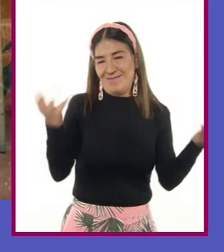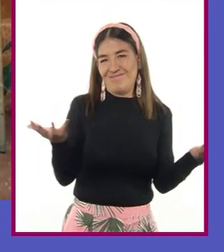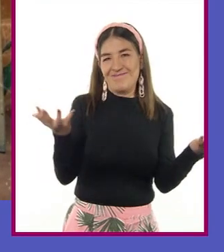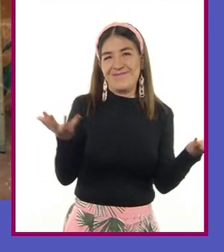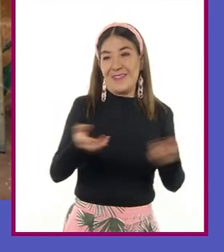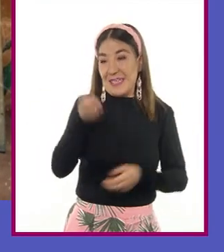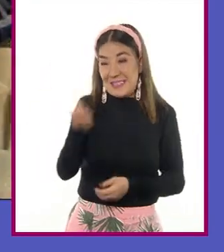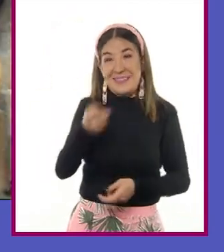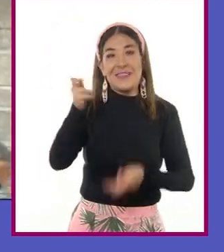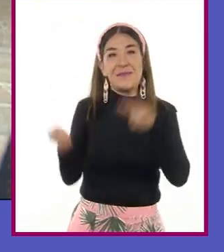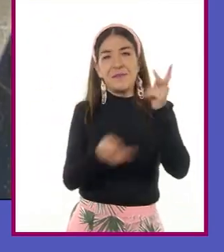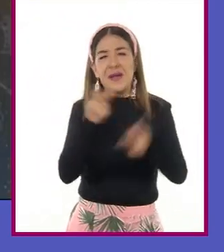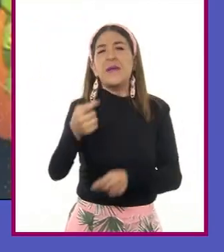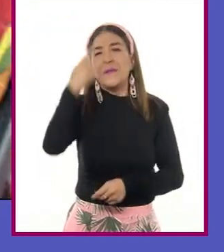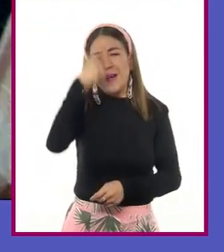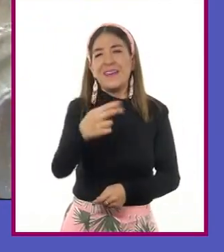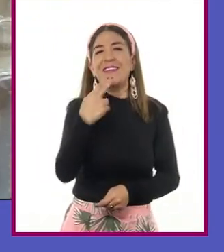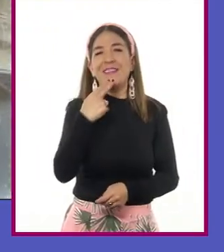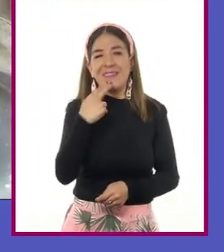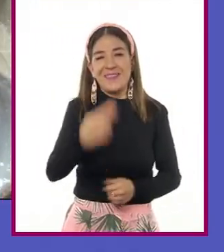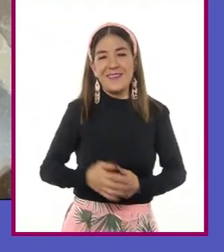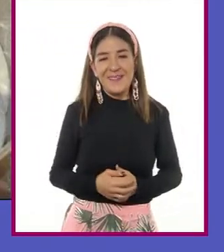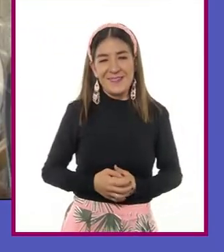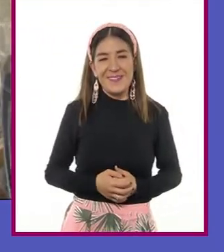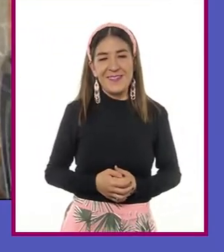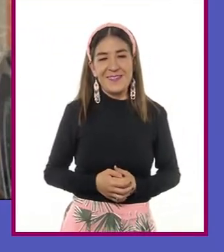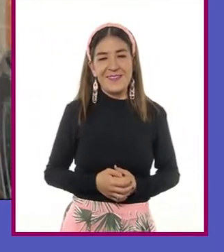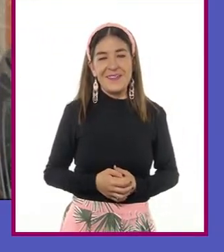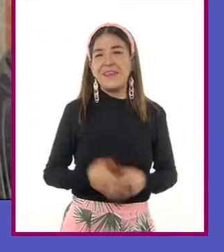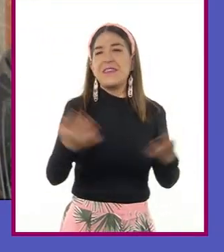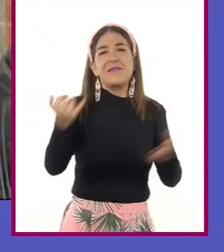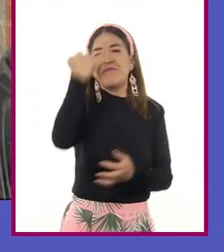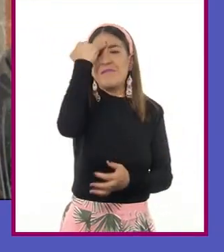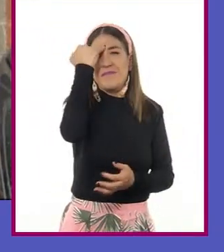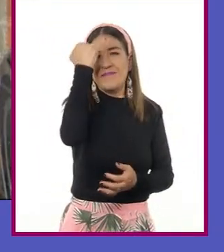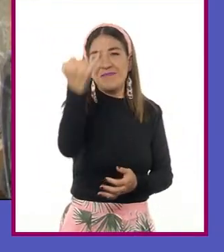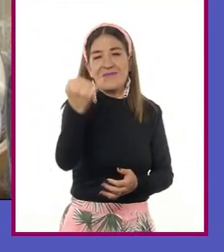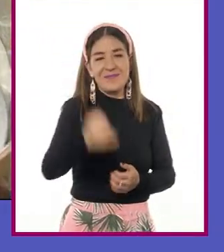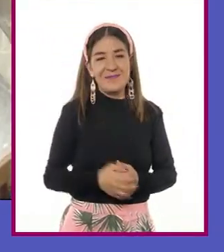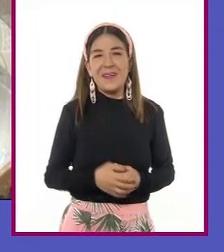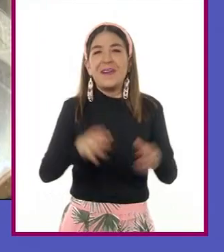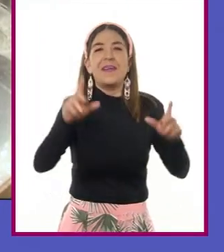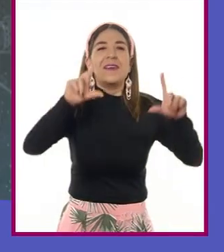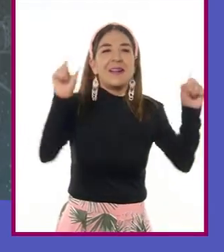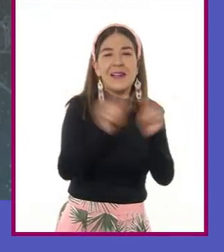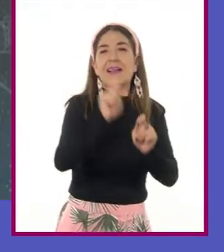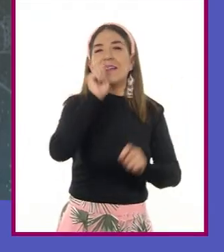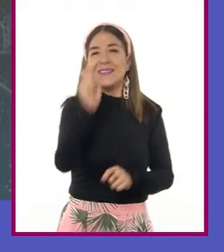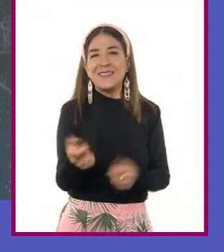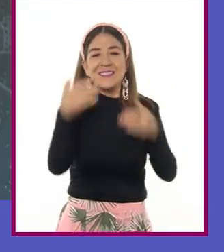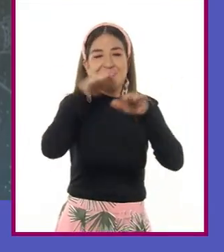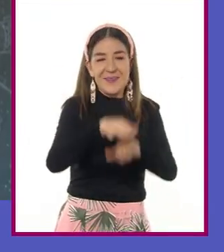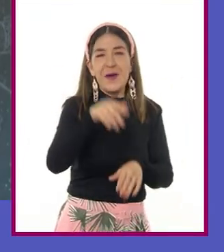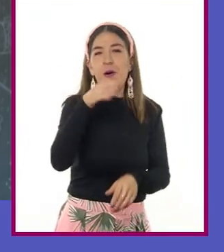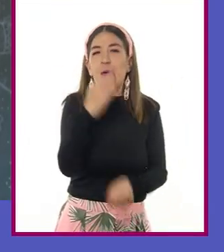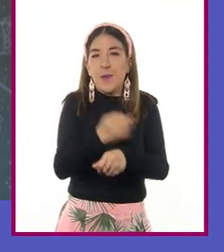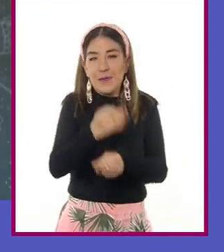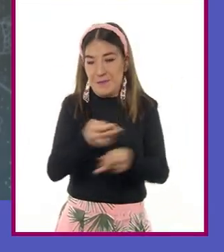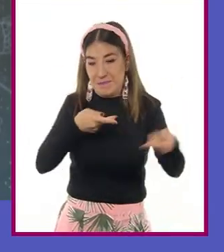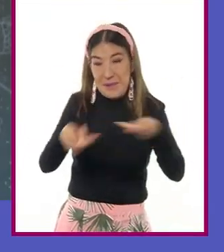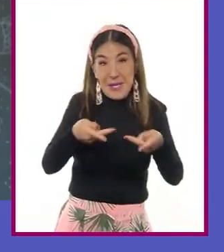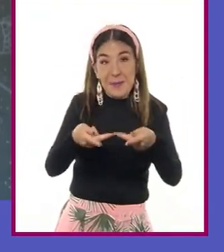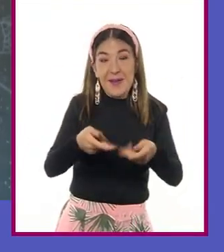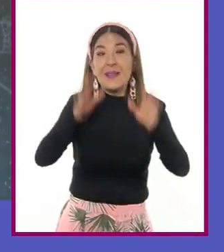Estas preguntas sirven para darnos una idea general de lo que vamos a cocinar y